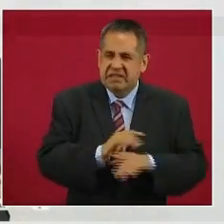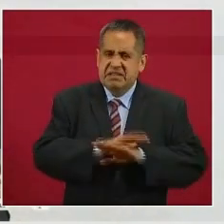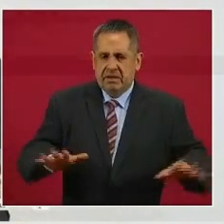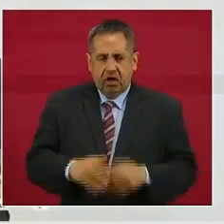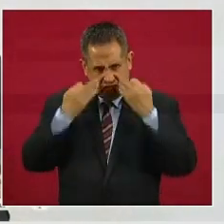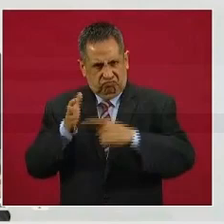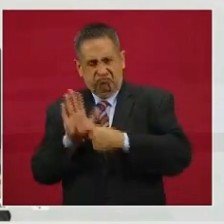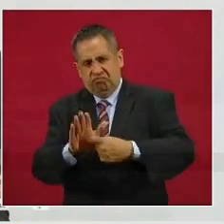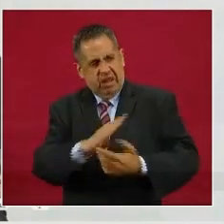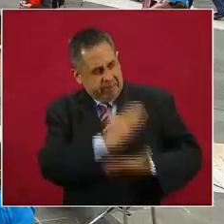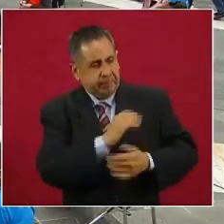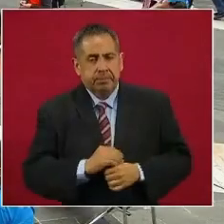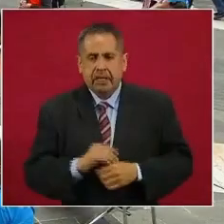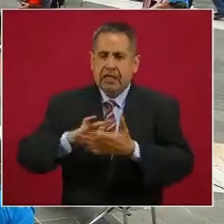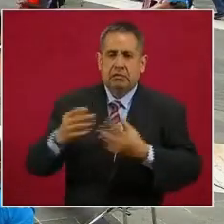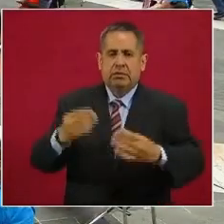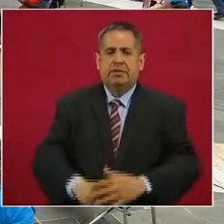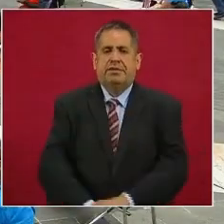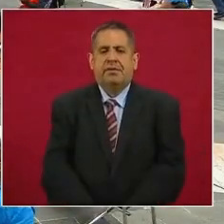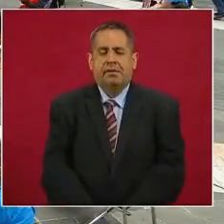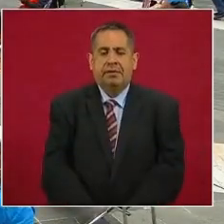eso lo estamos demostrando. Muchas gracias.